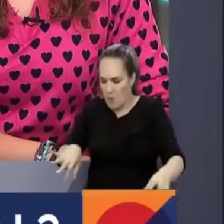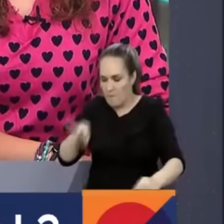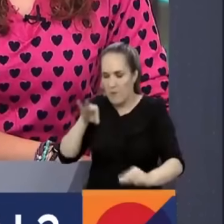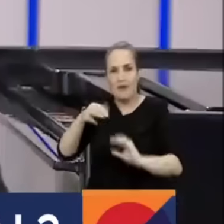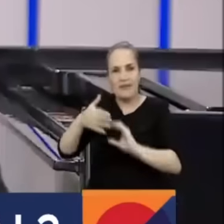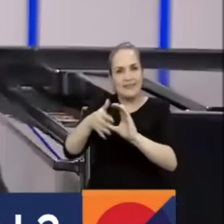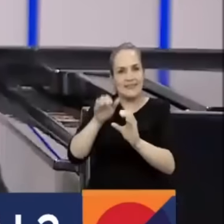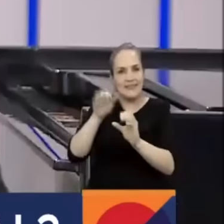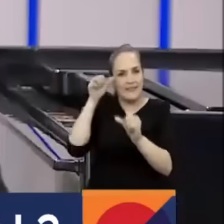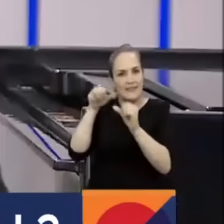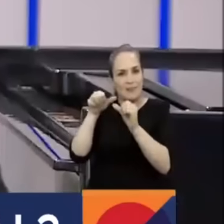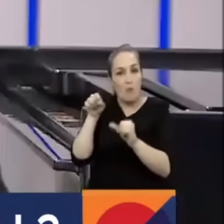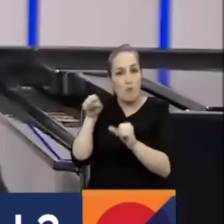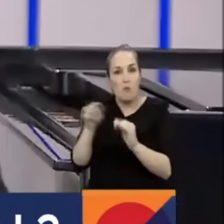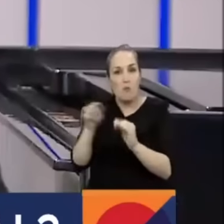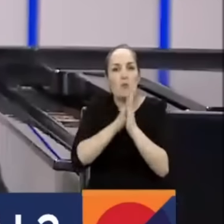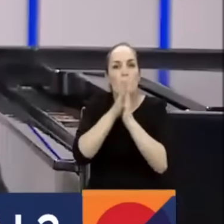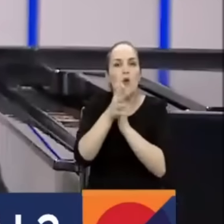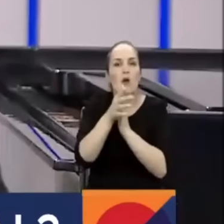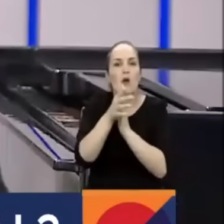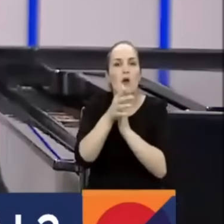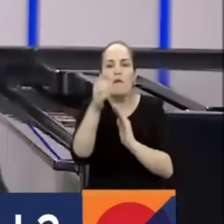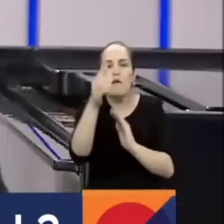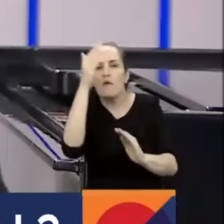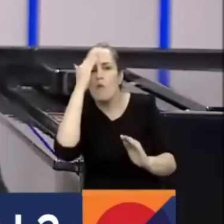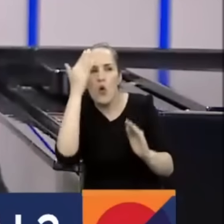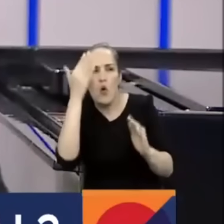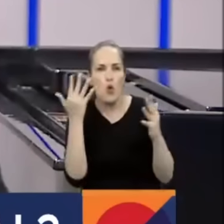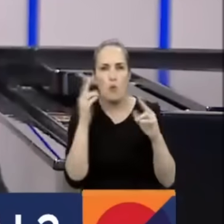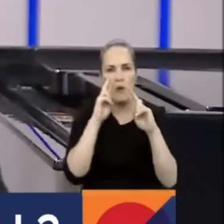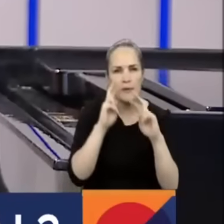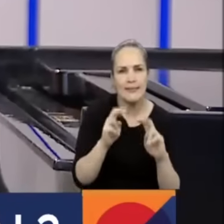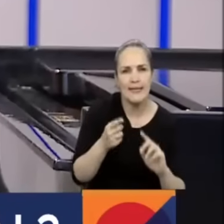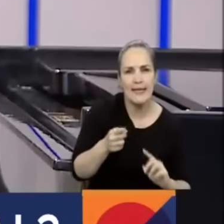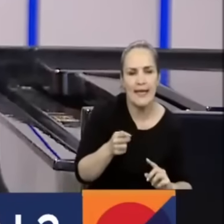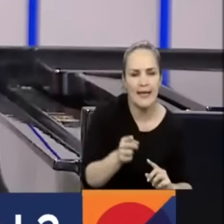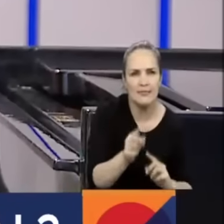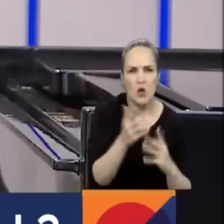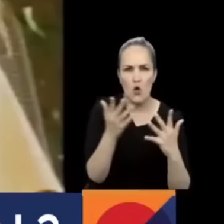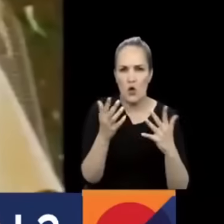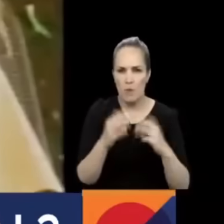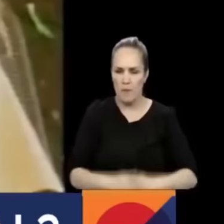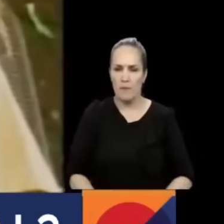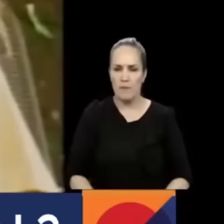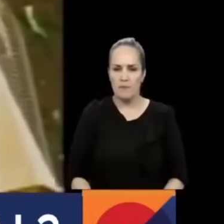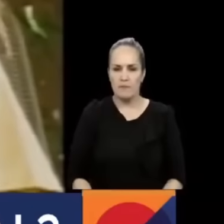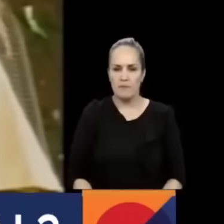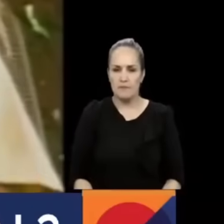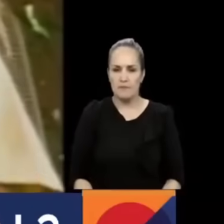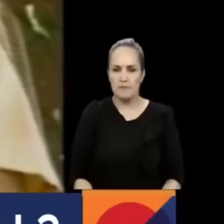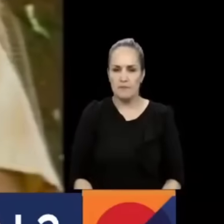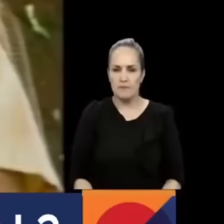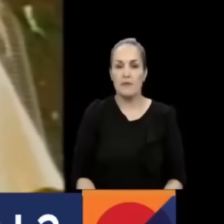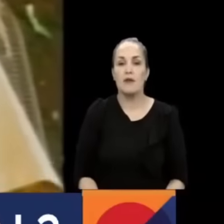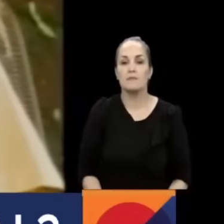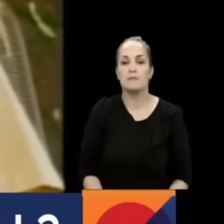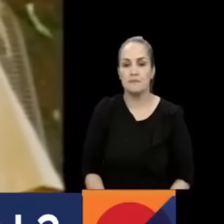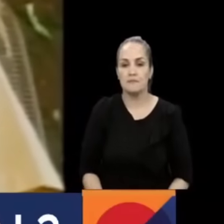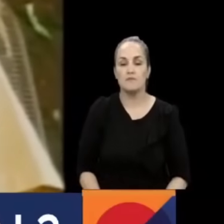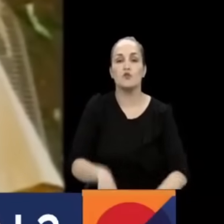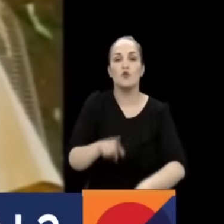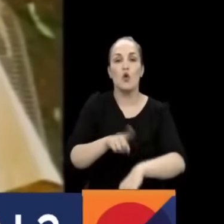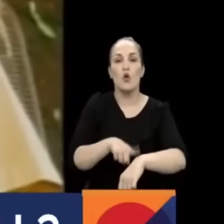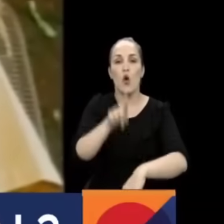que nos van a contar un poco qué han investigado y qué tenemos al respecto. A la 1 en punto arranca el